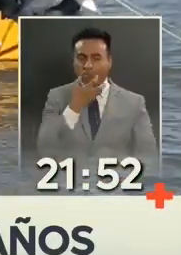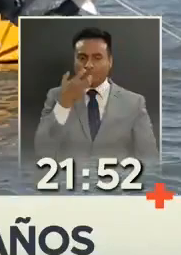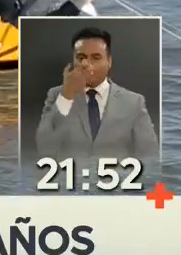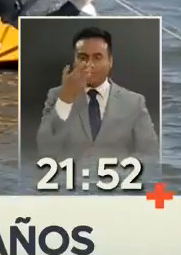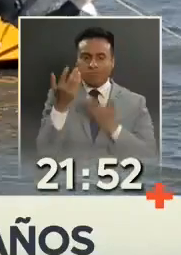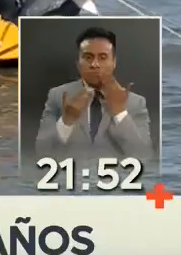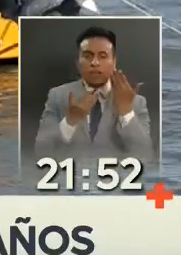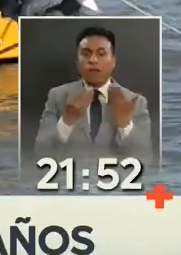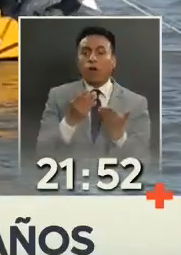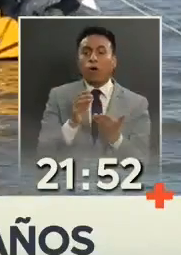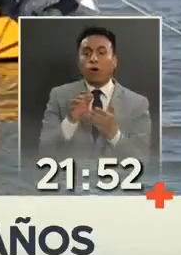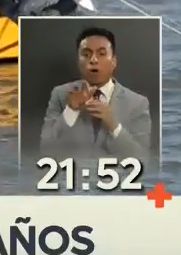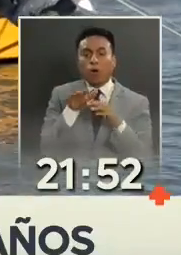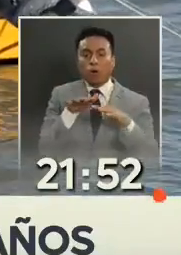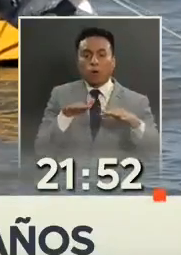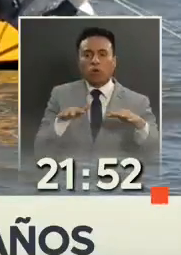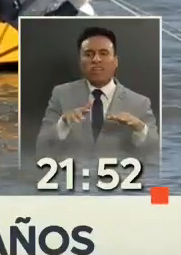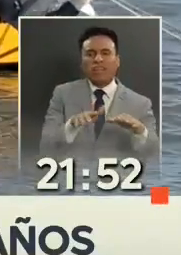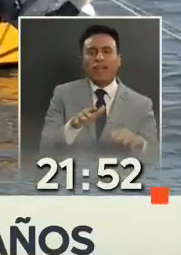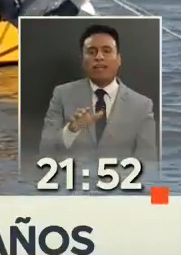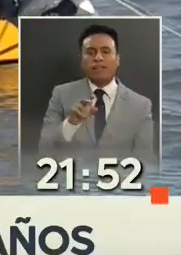O la costanera de Nehueltúe.